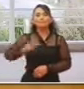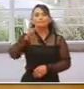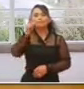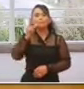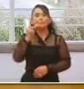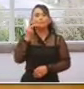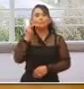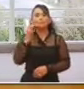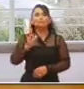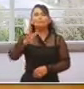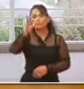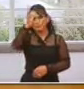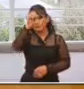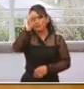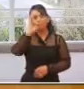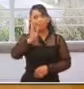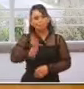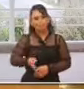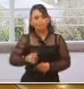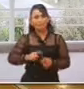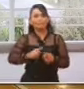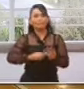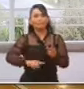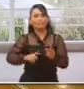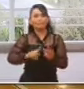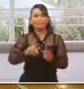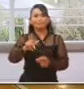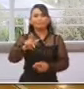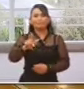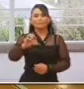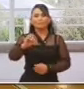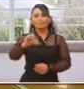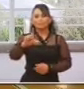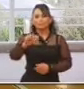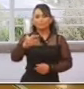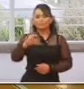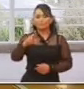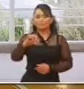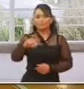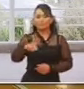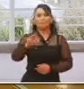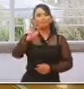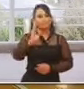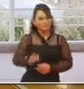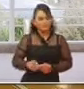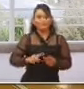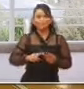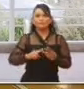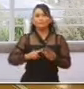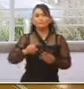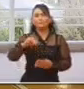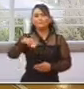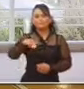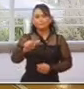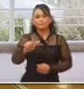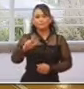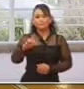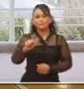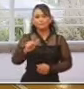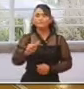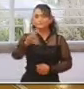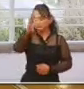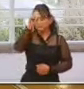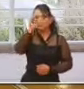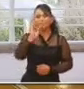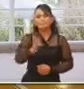Guerrero. A favor, secretario. Síndico municipal Miguel Ángel Torres Holguín. A favor, secretario. Regidora María Concepción Reséndiz Rodríguez. A